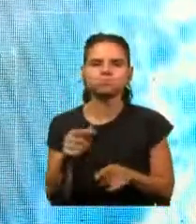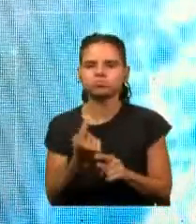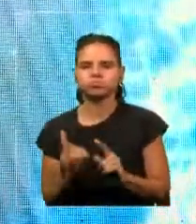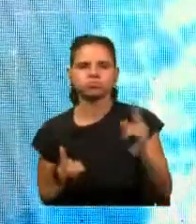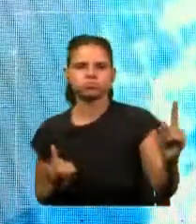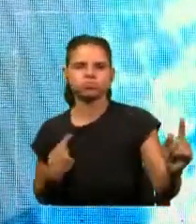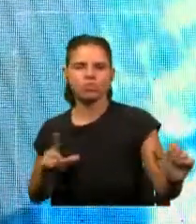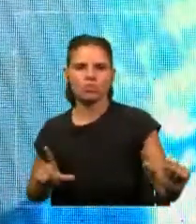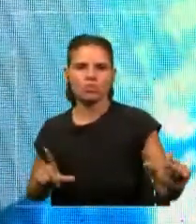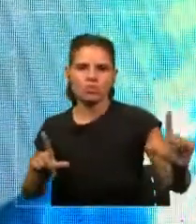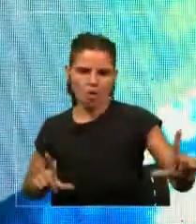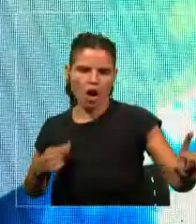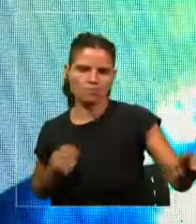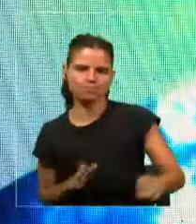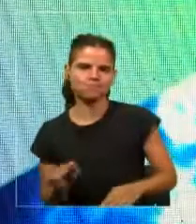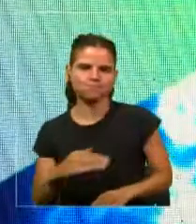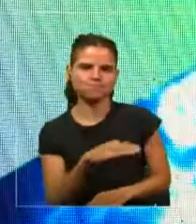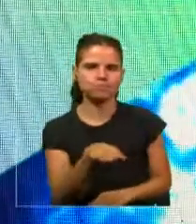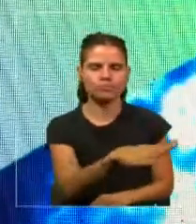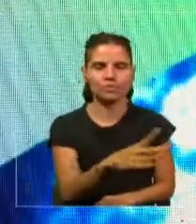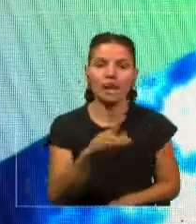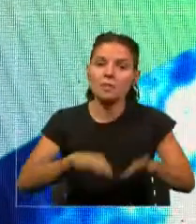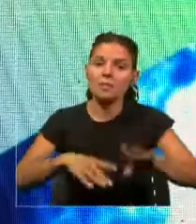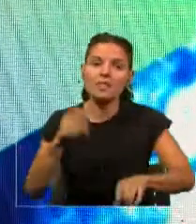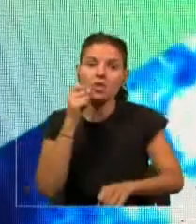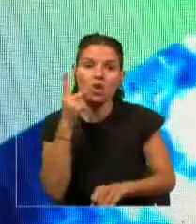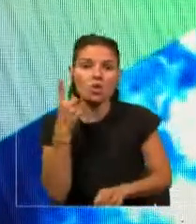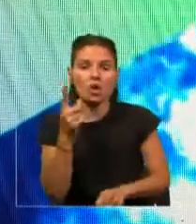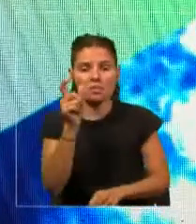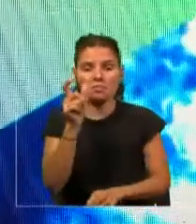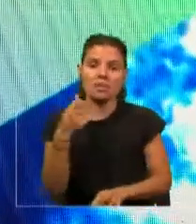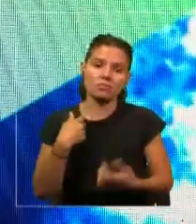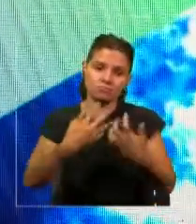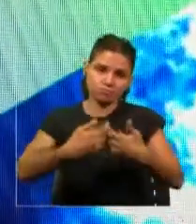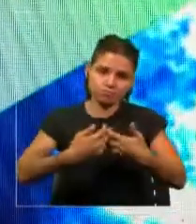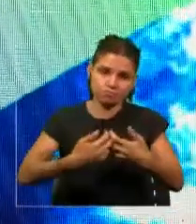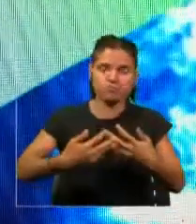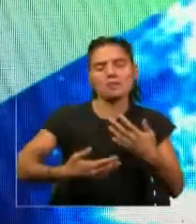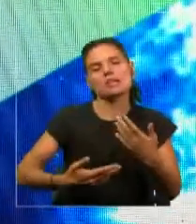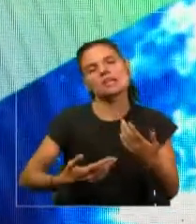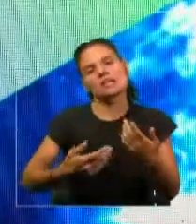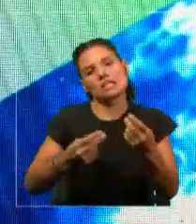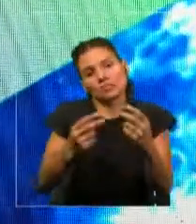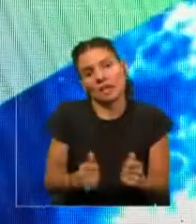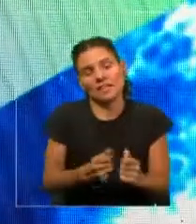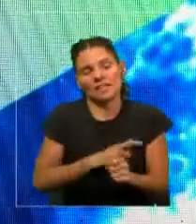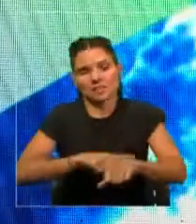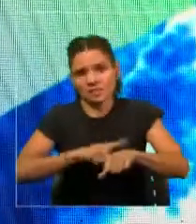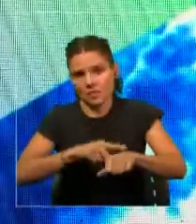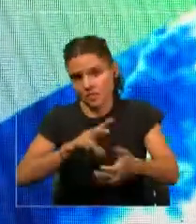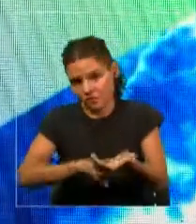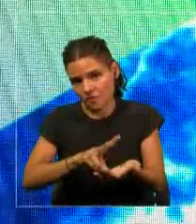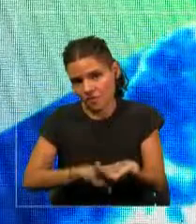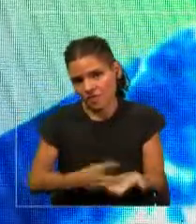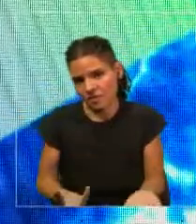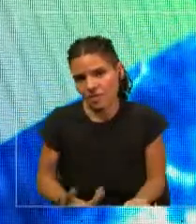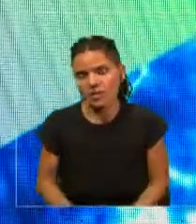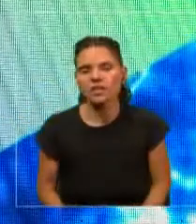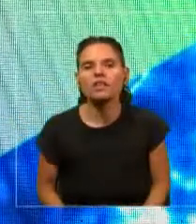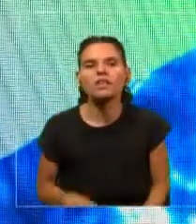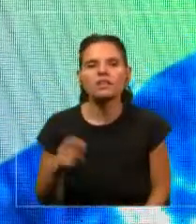de una expertise operada en tiempo real. En esto estamos viviendo